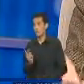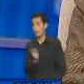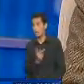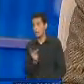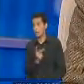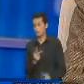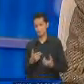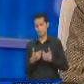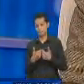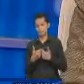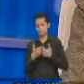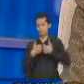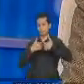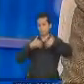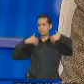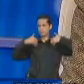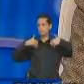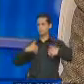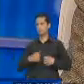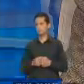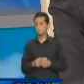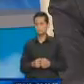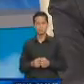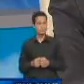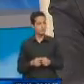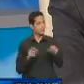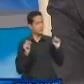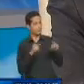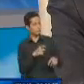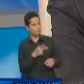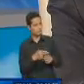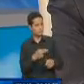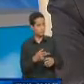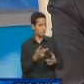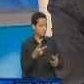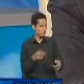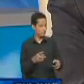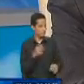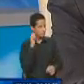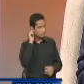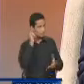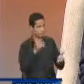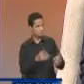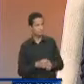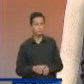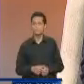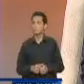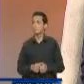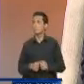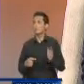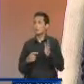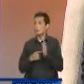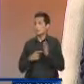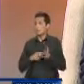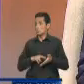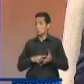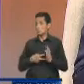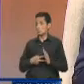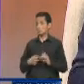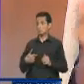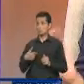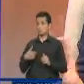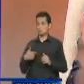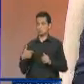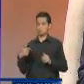profundamente dividido en el país. Gracias, Juan. La misma pregunta, Paulina. En el caso de las salvaguardas es evidente que no necesariamente puede haber,